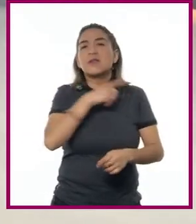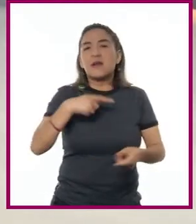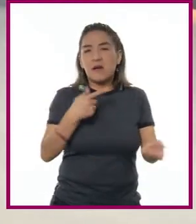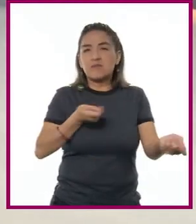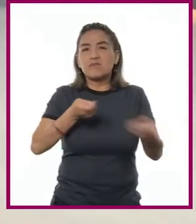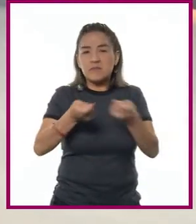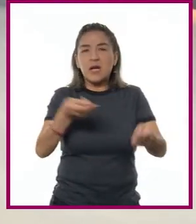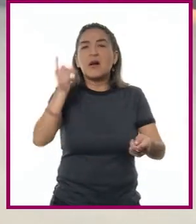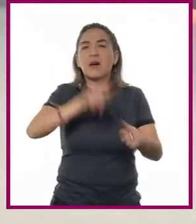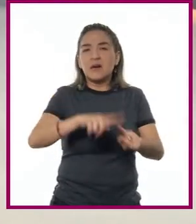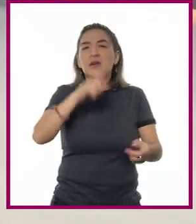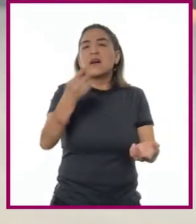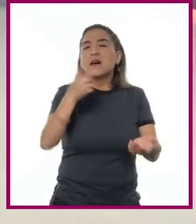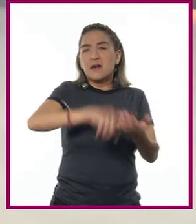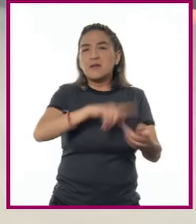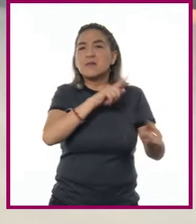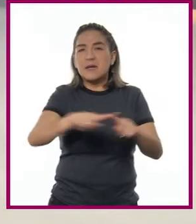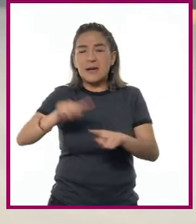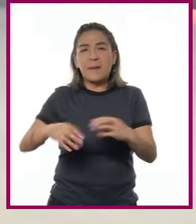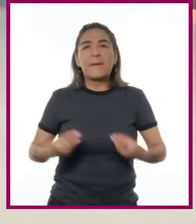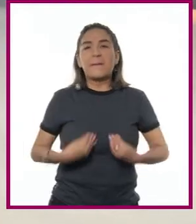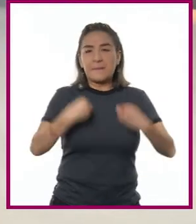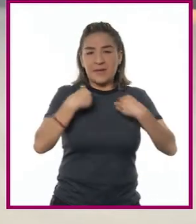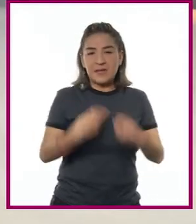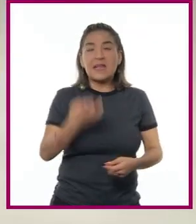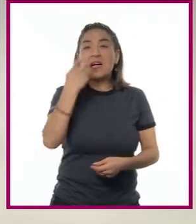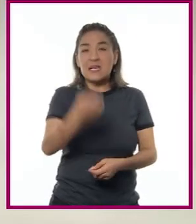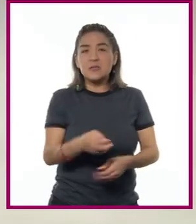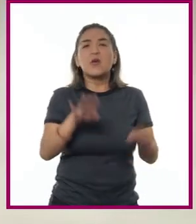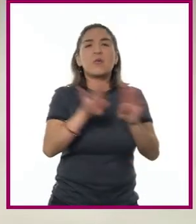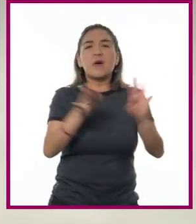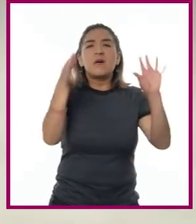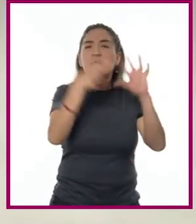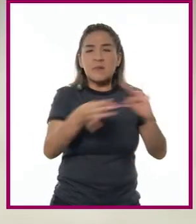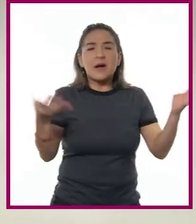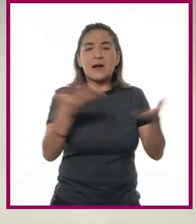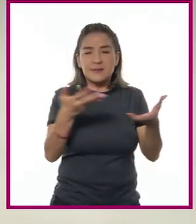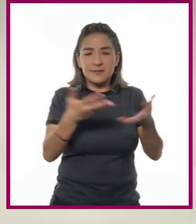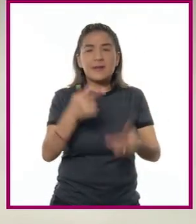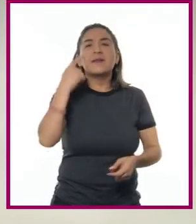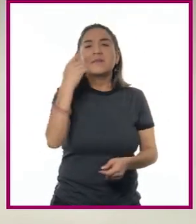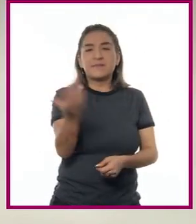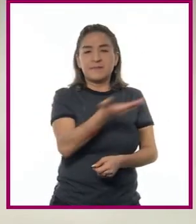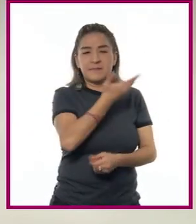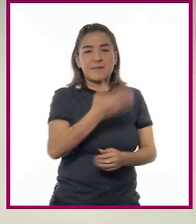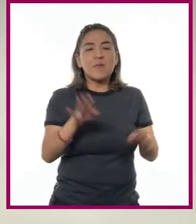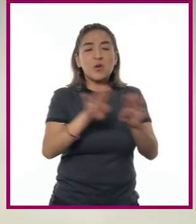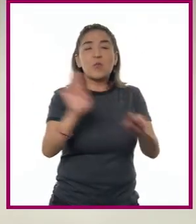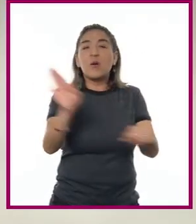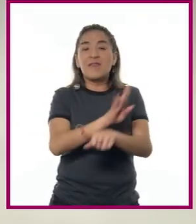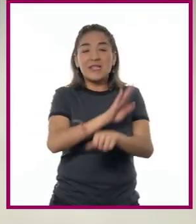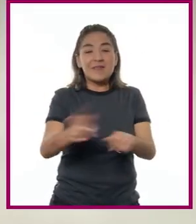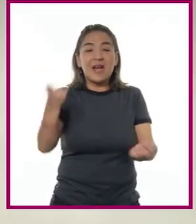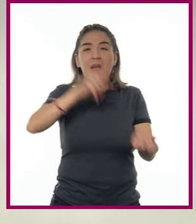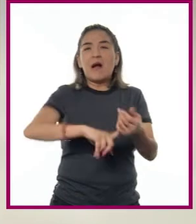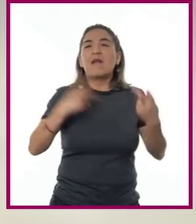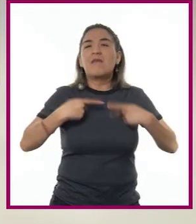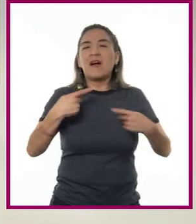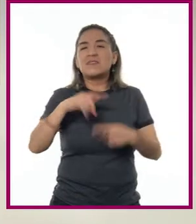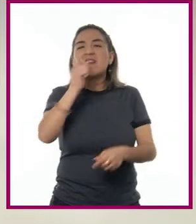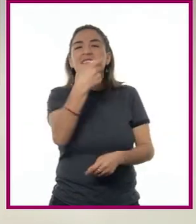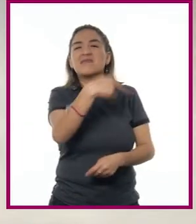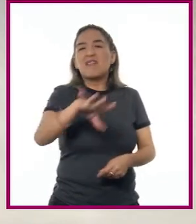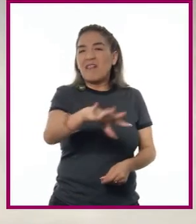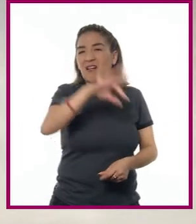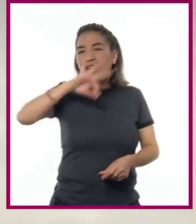aspectos de nuestra vida. ¿Les interesa saber cómo lo hacen? ¿Qué pasa si alguien se beneficia indebidamente de las decisiones